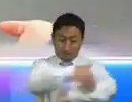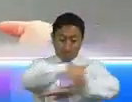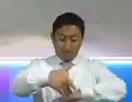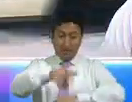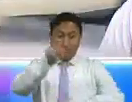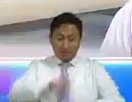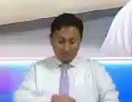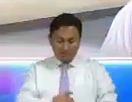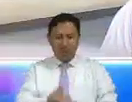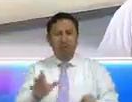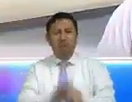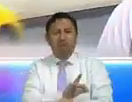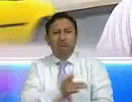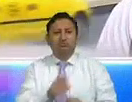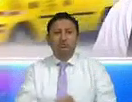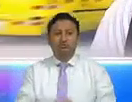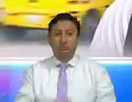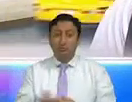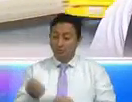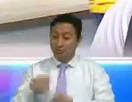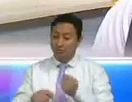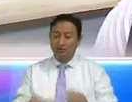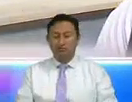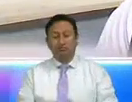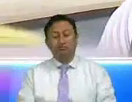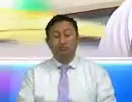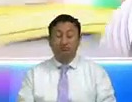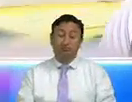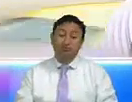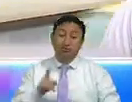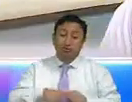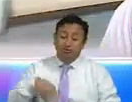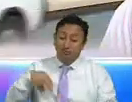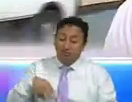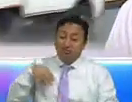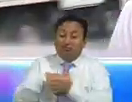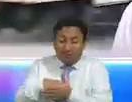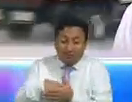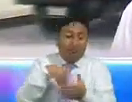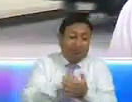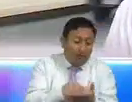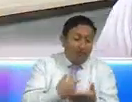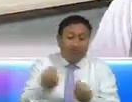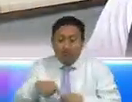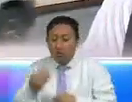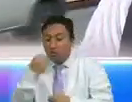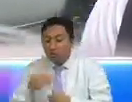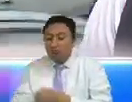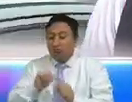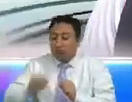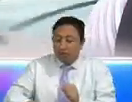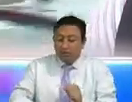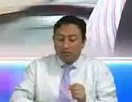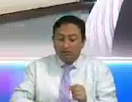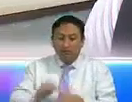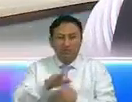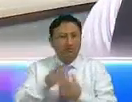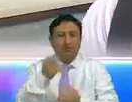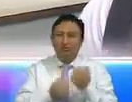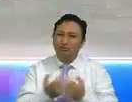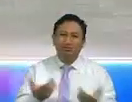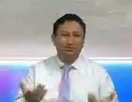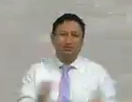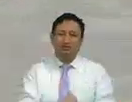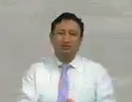peatones las ventas ambulantes son un fastidio no hay por dónde pasar venden comida botan basura entonces todo es un problema en